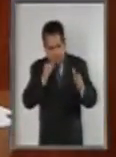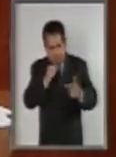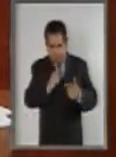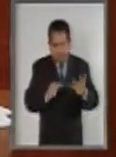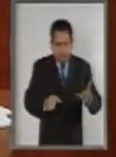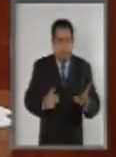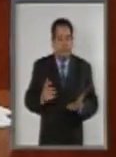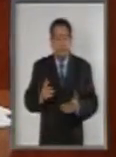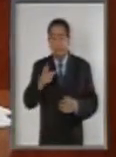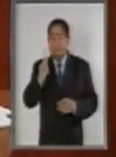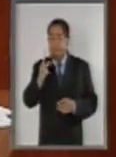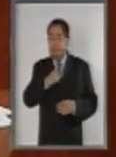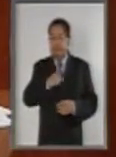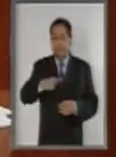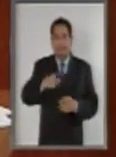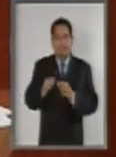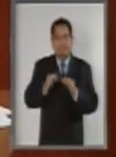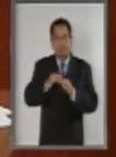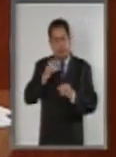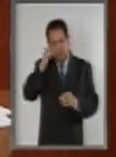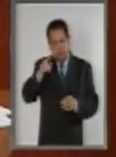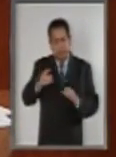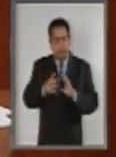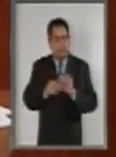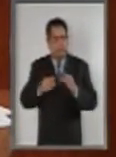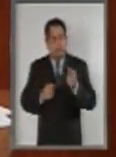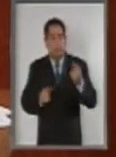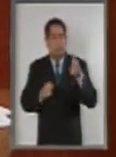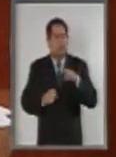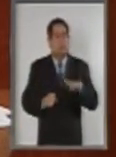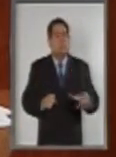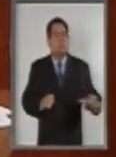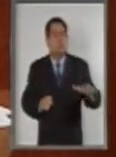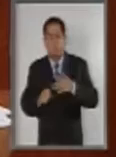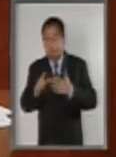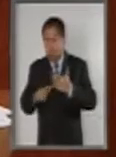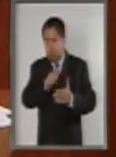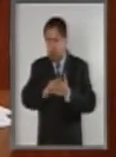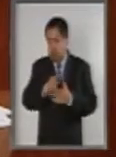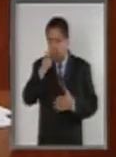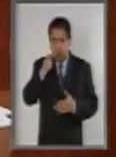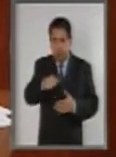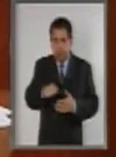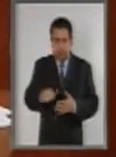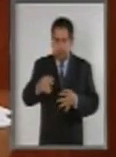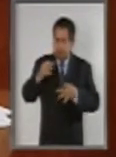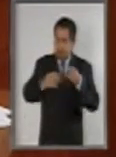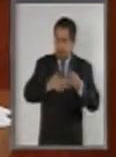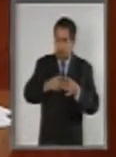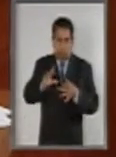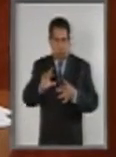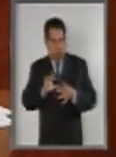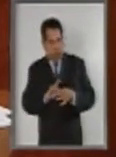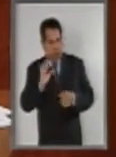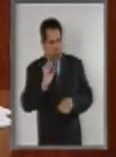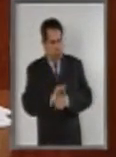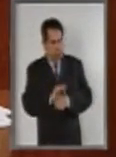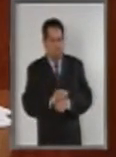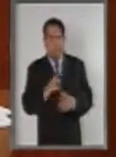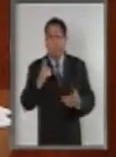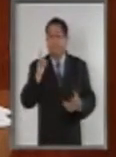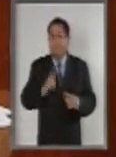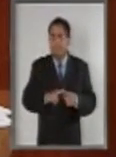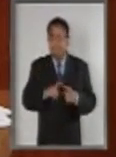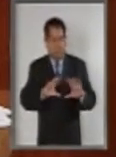y tiene que aplicarse a determinadas zonas sensibles de la ley, en donde el bien jurídico que protege arropa a